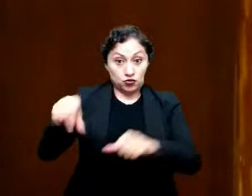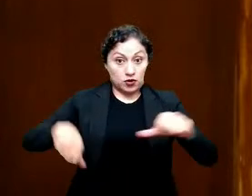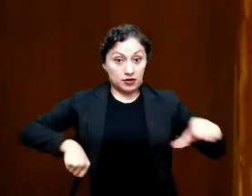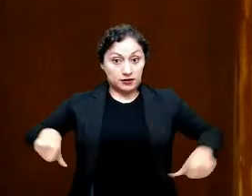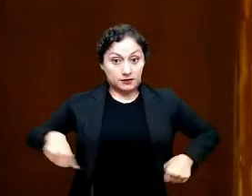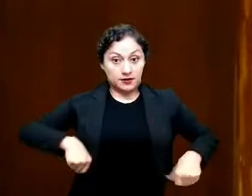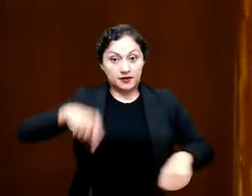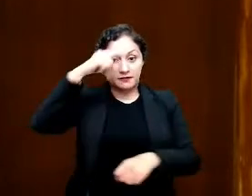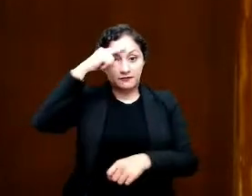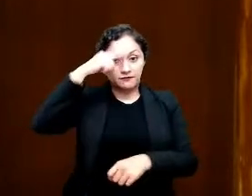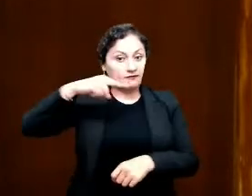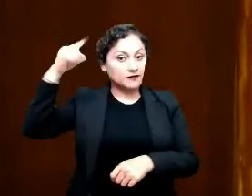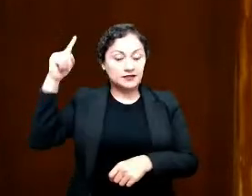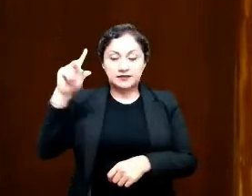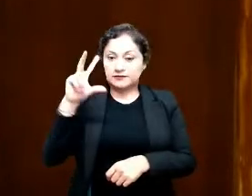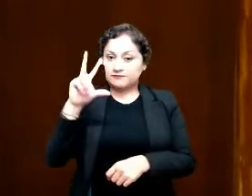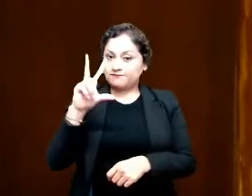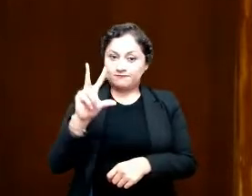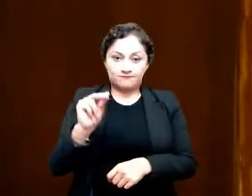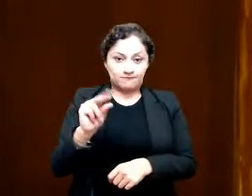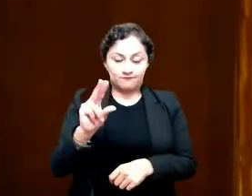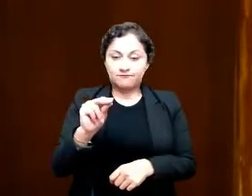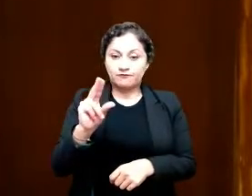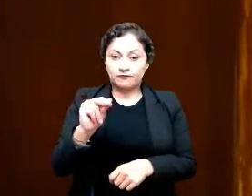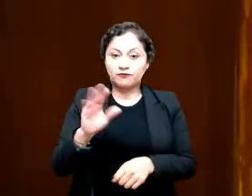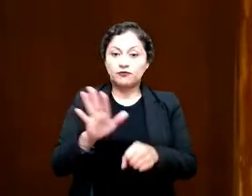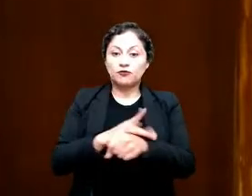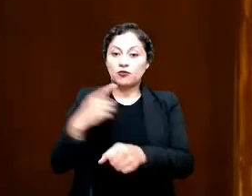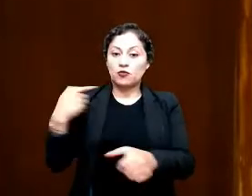5 años hemos tenido